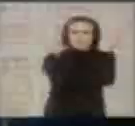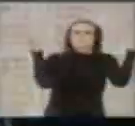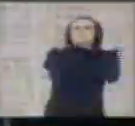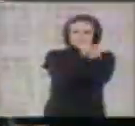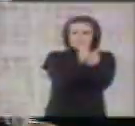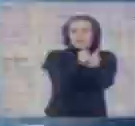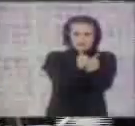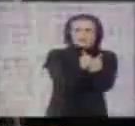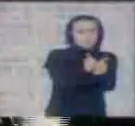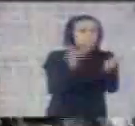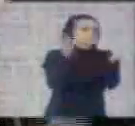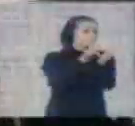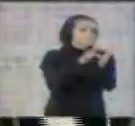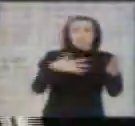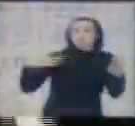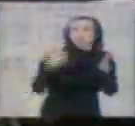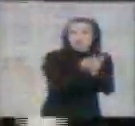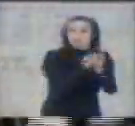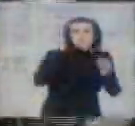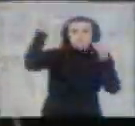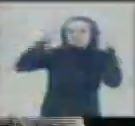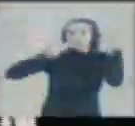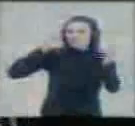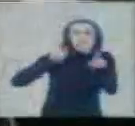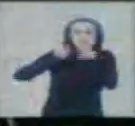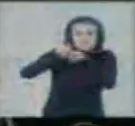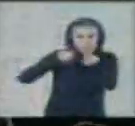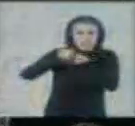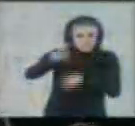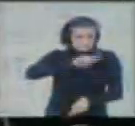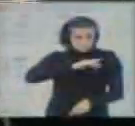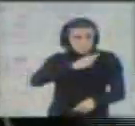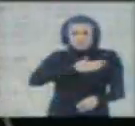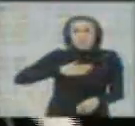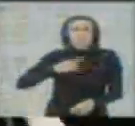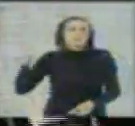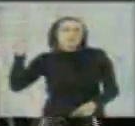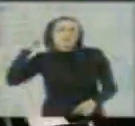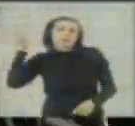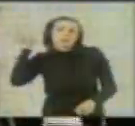final. Y a todo aquel que me quiera criticar, por aquí me entro.